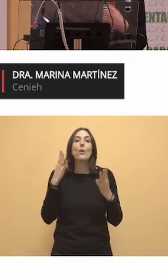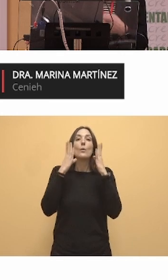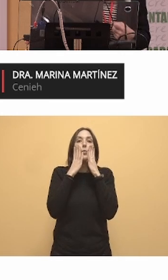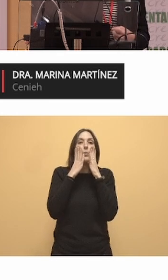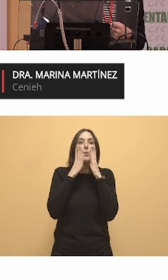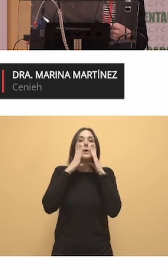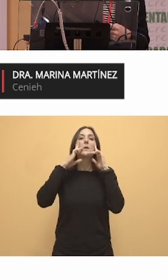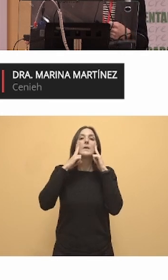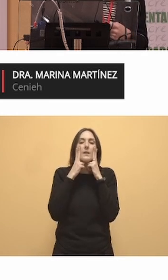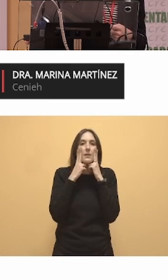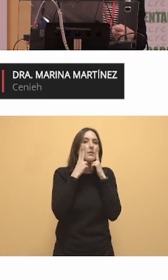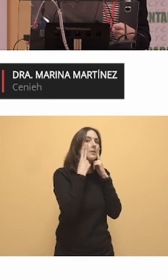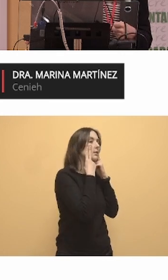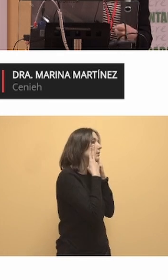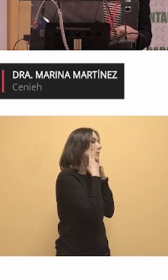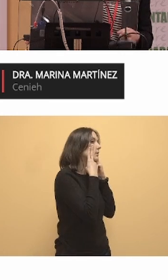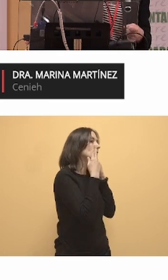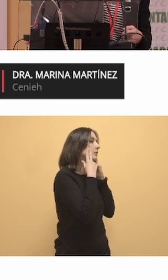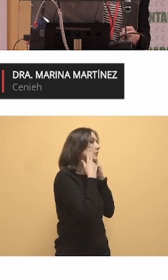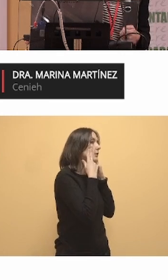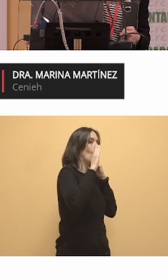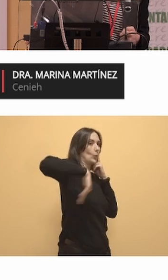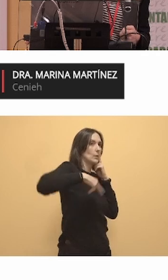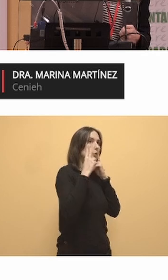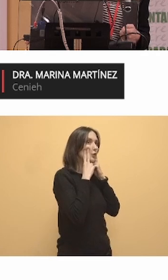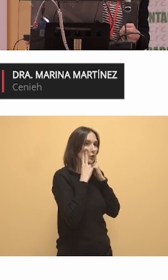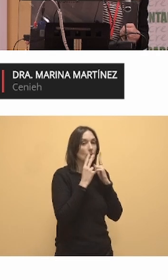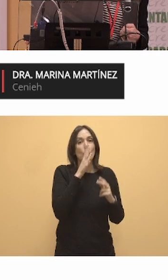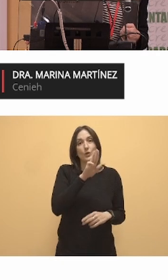evolución nos ha permitido conservar. Y obviamente con el canino,